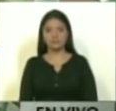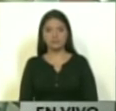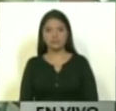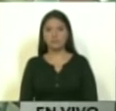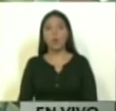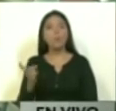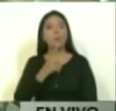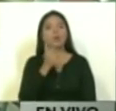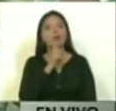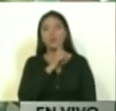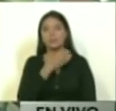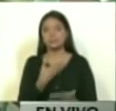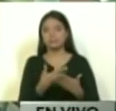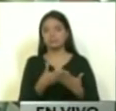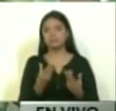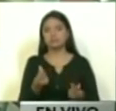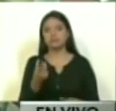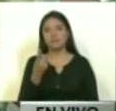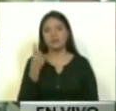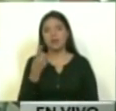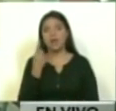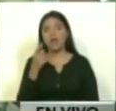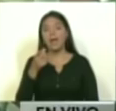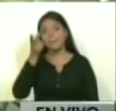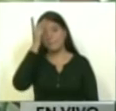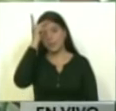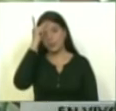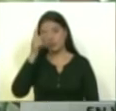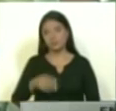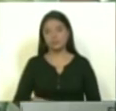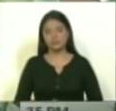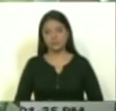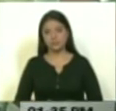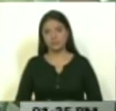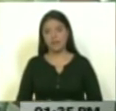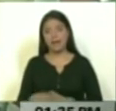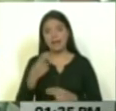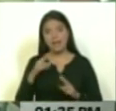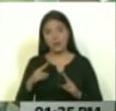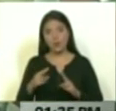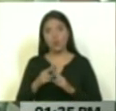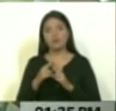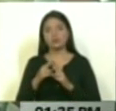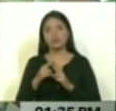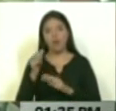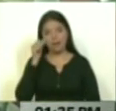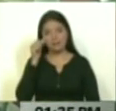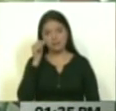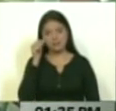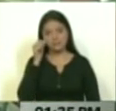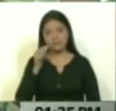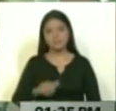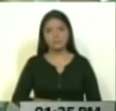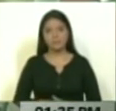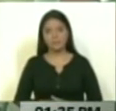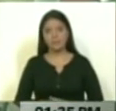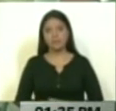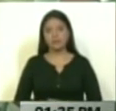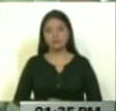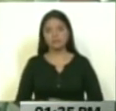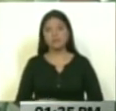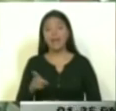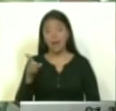Búsquelo. En Lima, Perú. En el encuentro Asia-Pacífico. Él tiene un